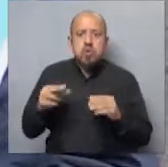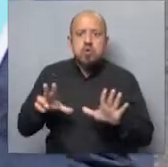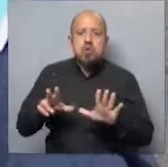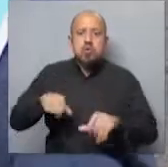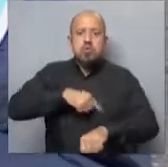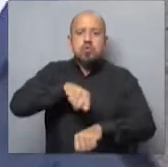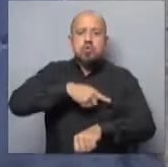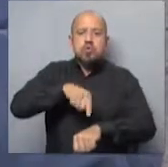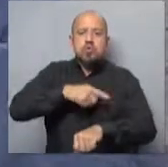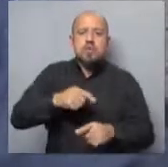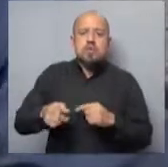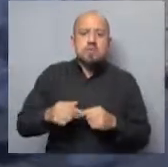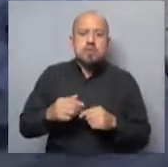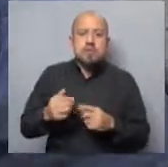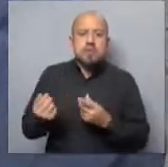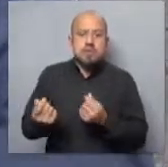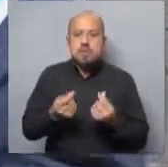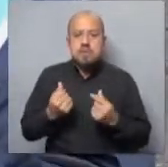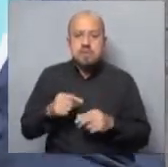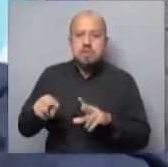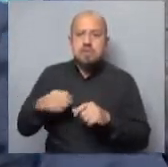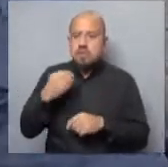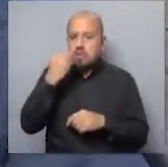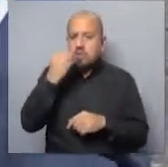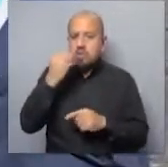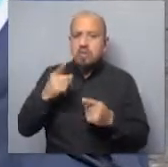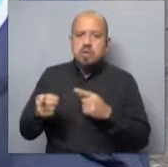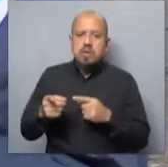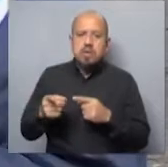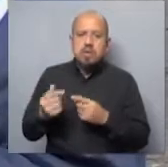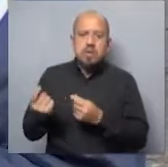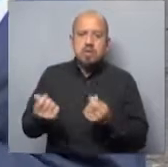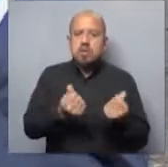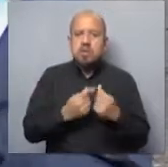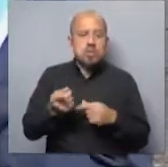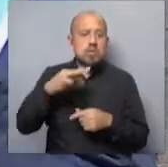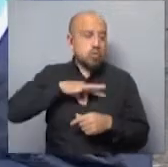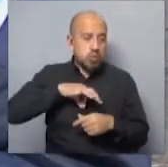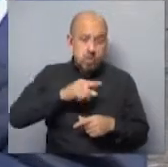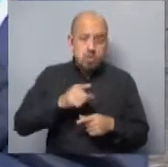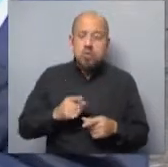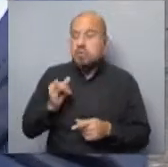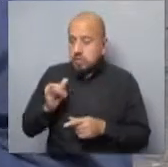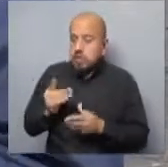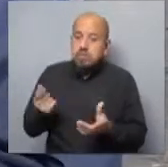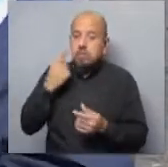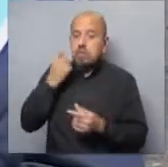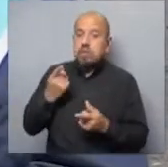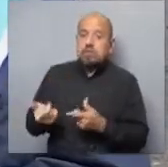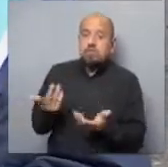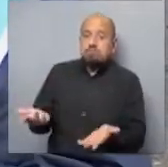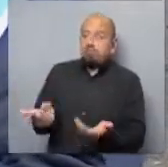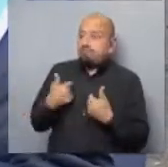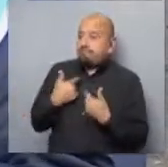8 horas para hacer la moneda, para la comida y para todos los gastos. ¿Es tu sueldo? Claro, entonces vos te das cuenta que ¿qué podemos hacer con